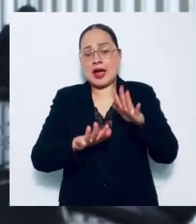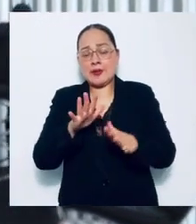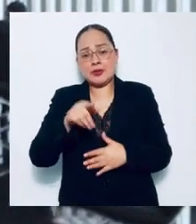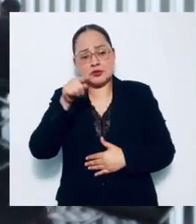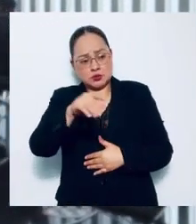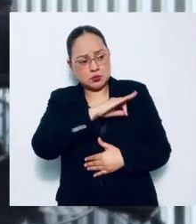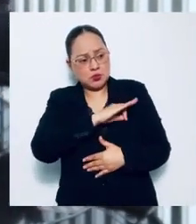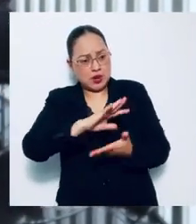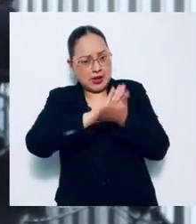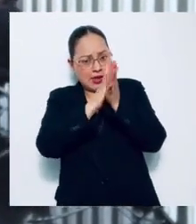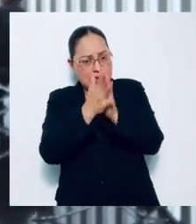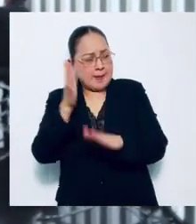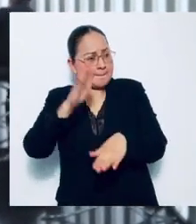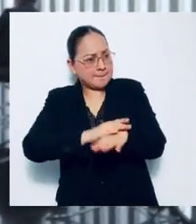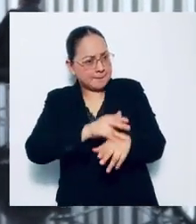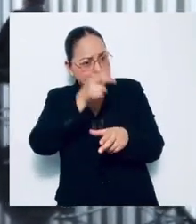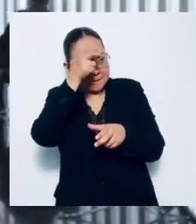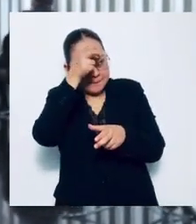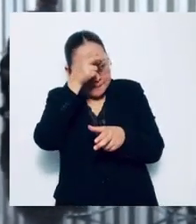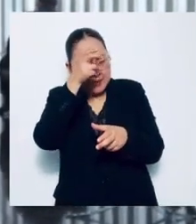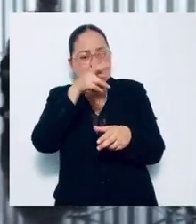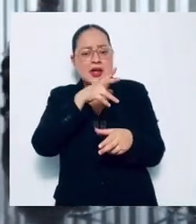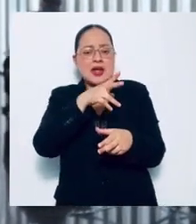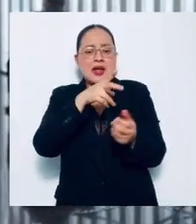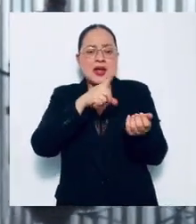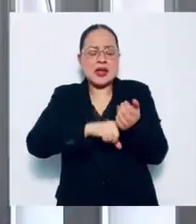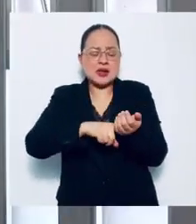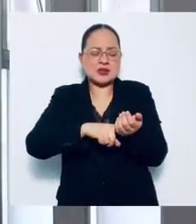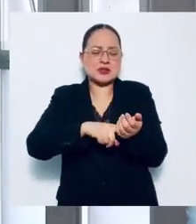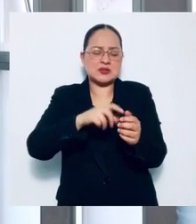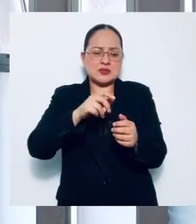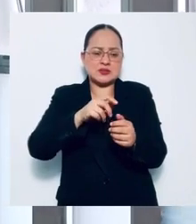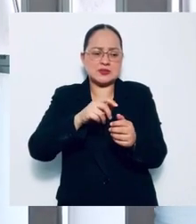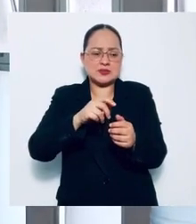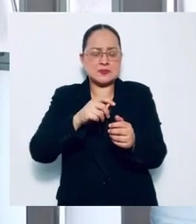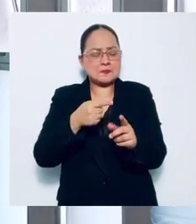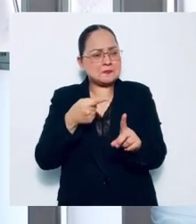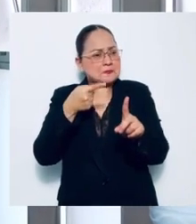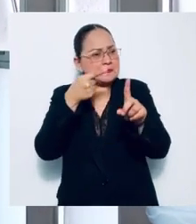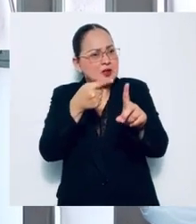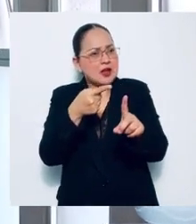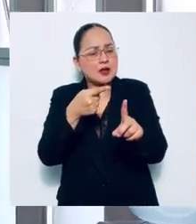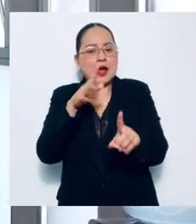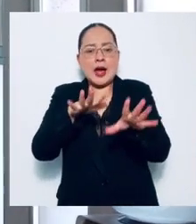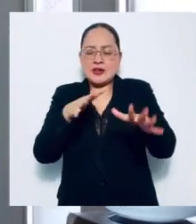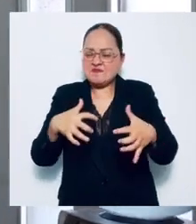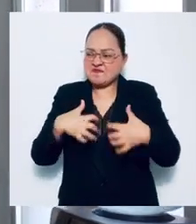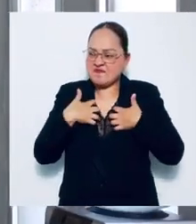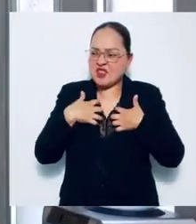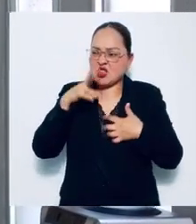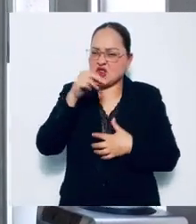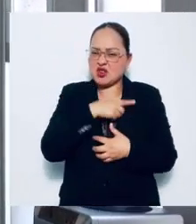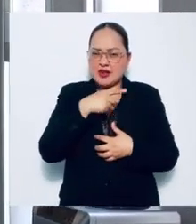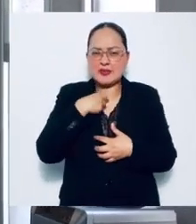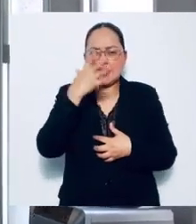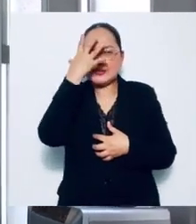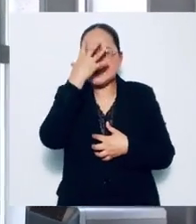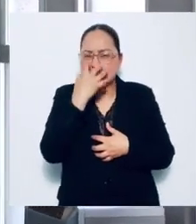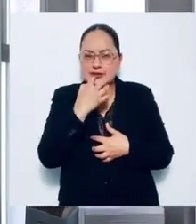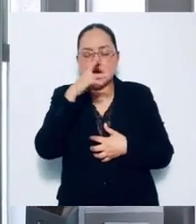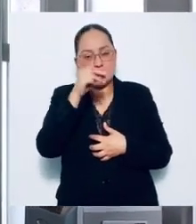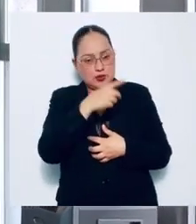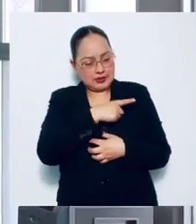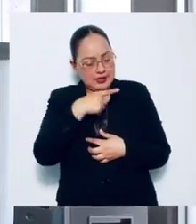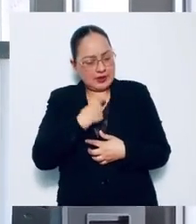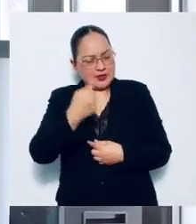derivan en sabiduría con nuevos propósitos y te enojas. No hay que enojarse, no hay que deprimirse, hay